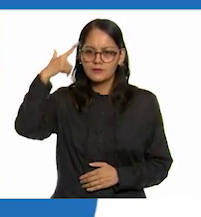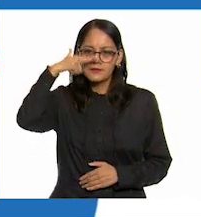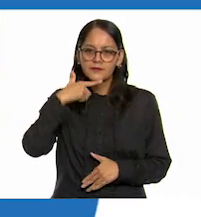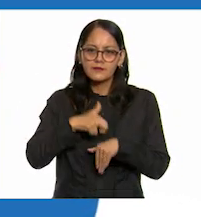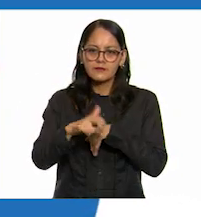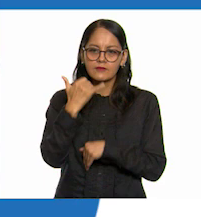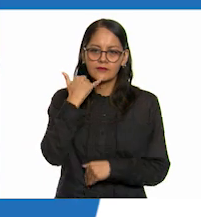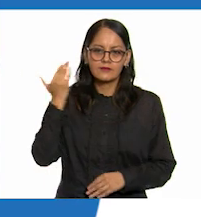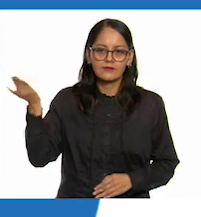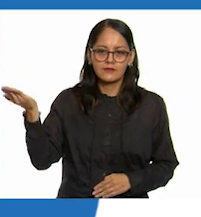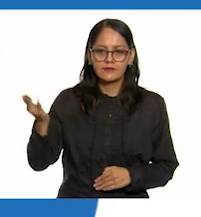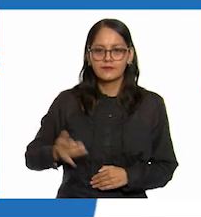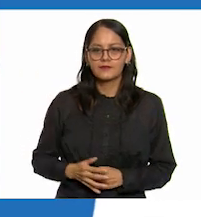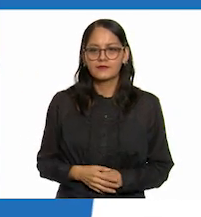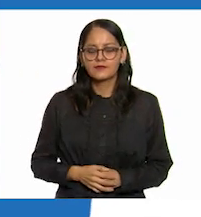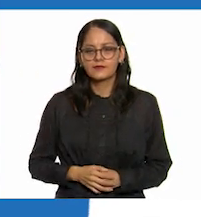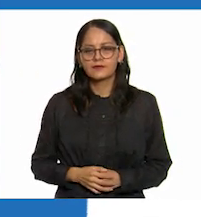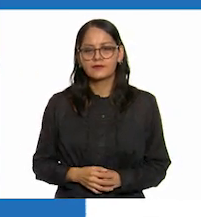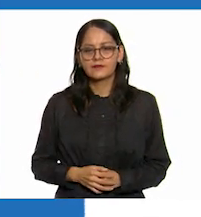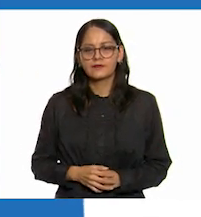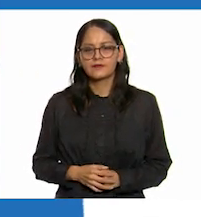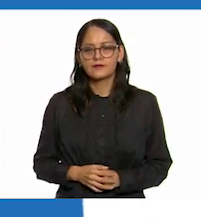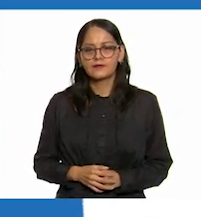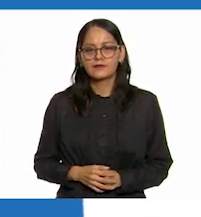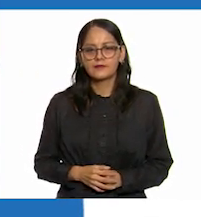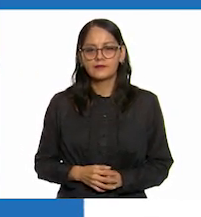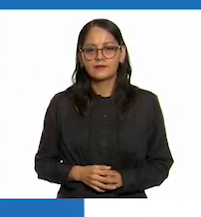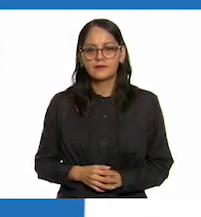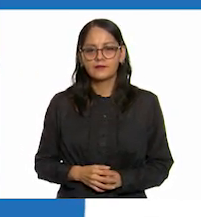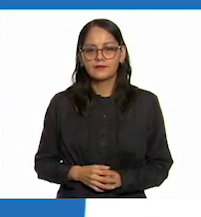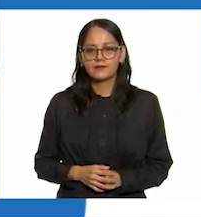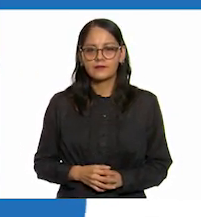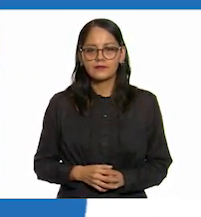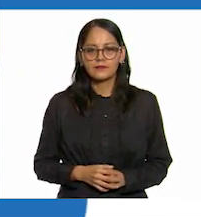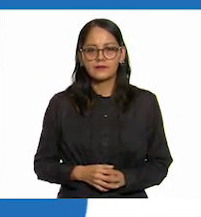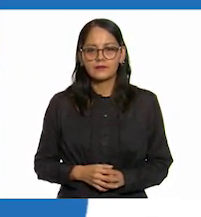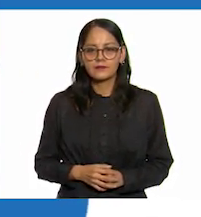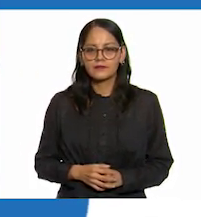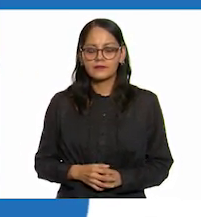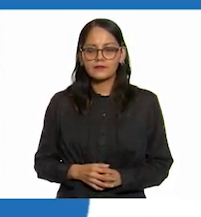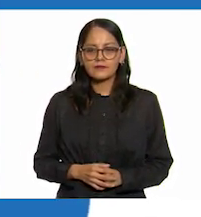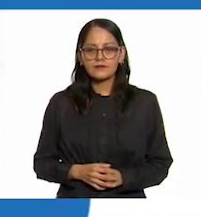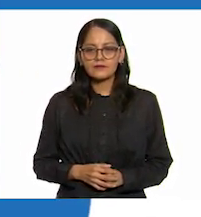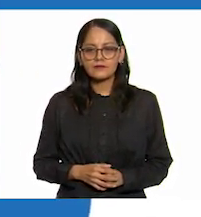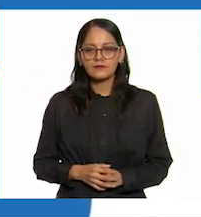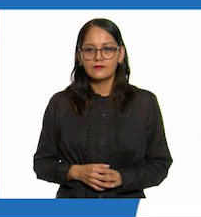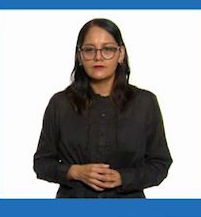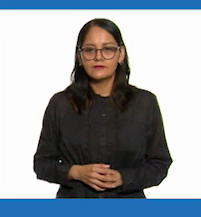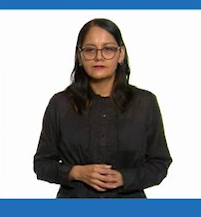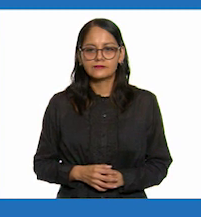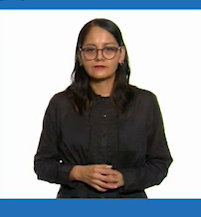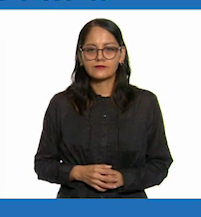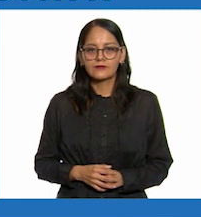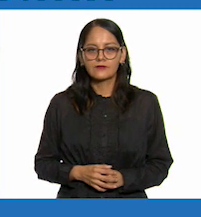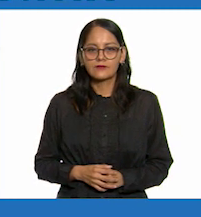teléfono 55 41 72 04 13, 100 líneas.